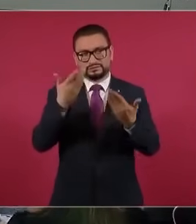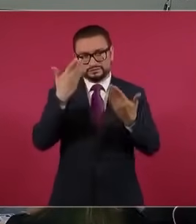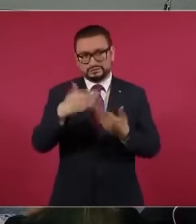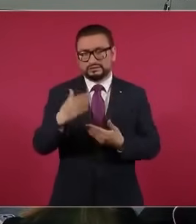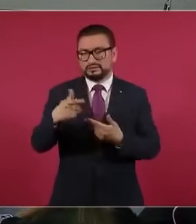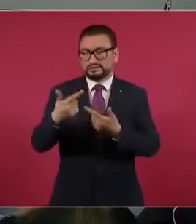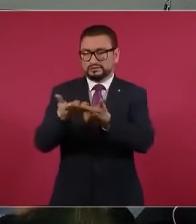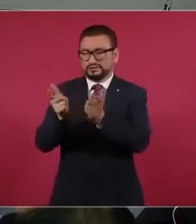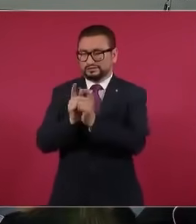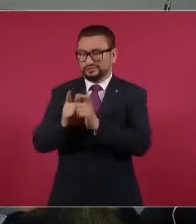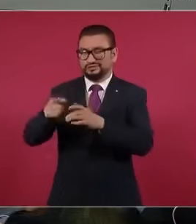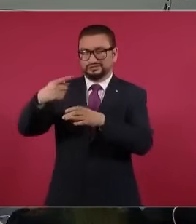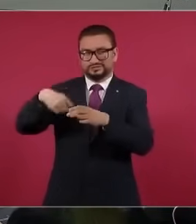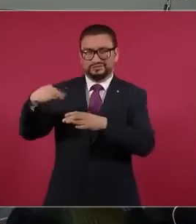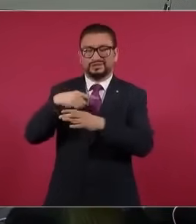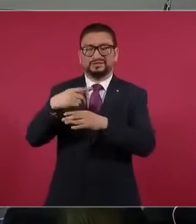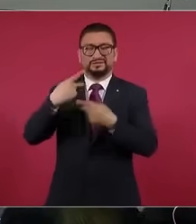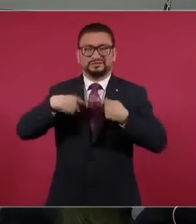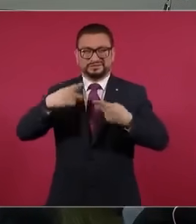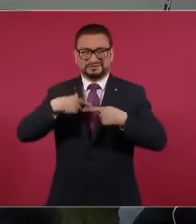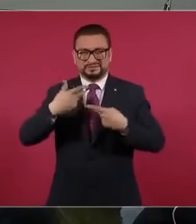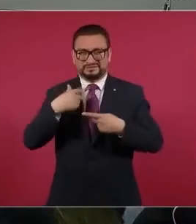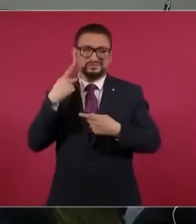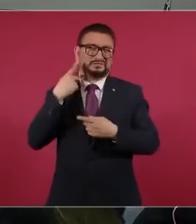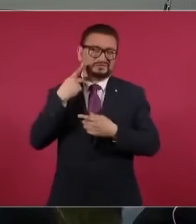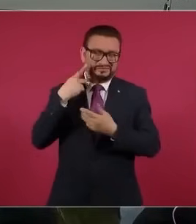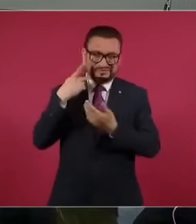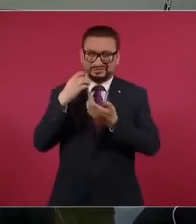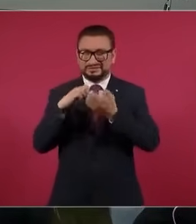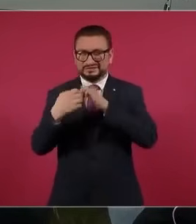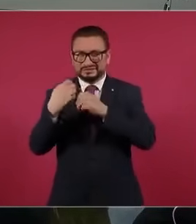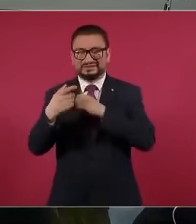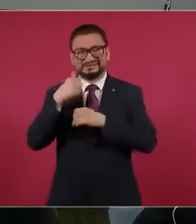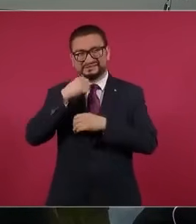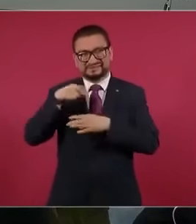bloque conservador no quieren que